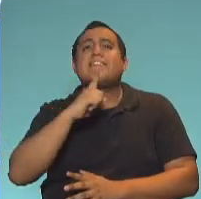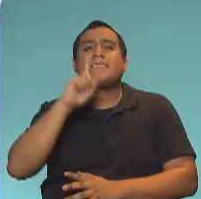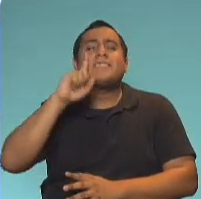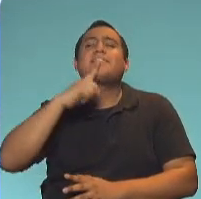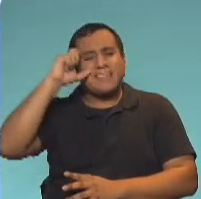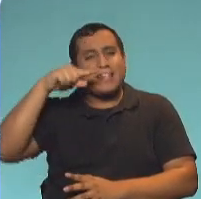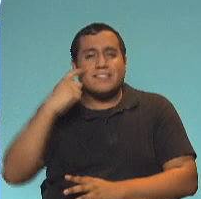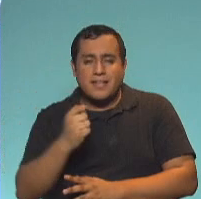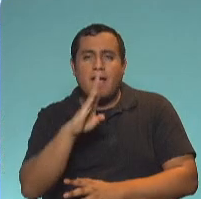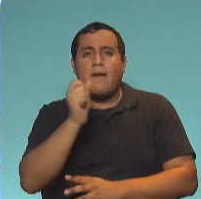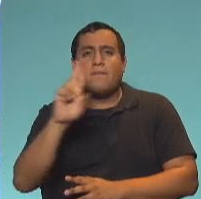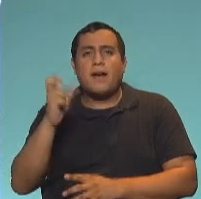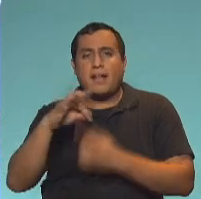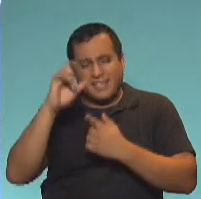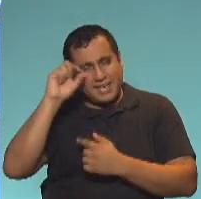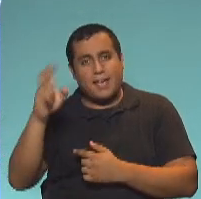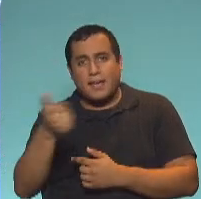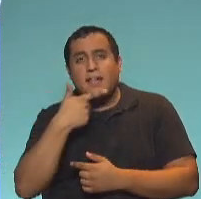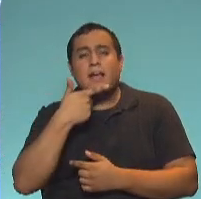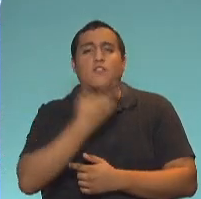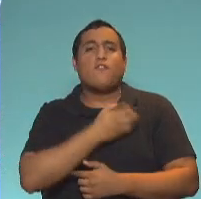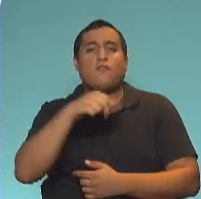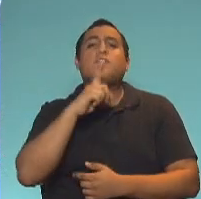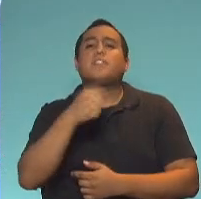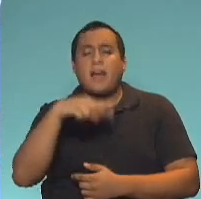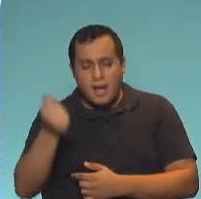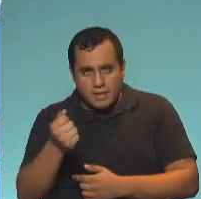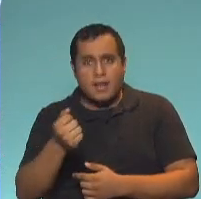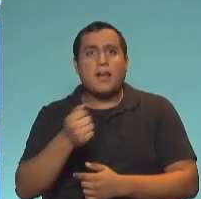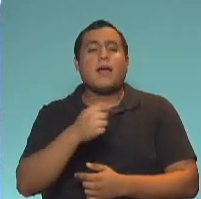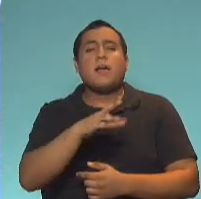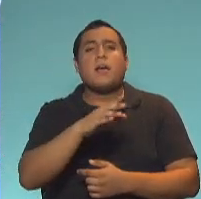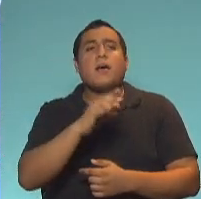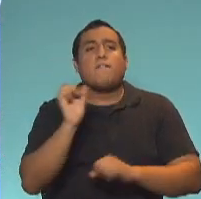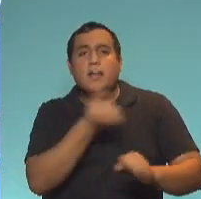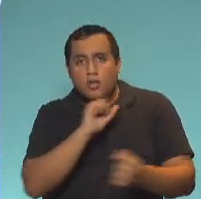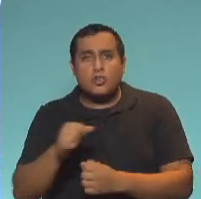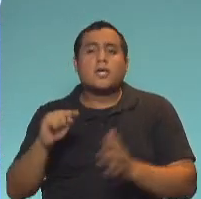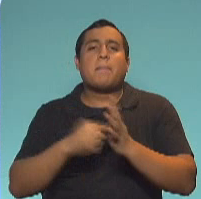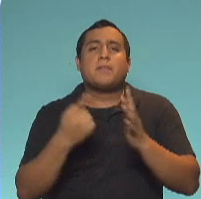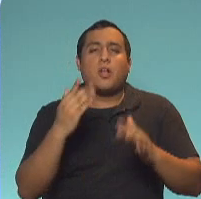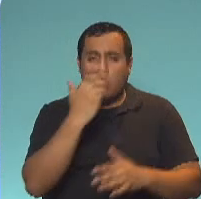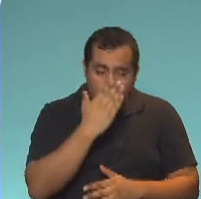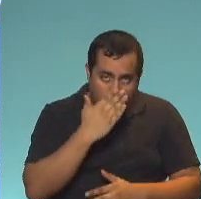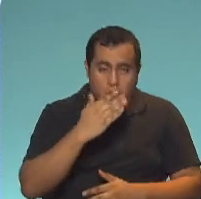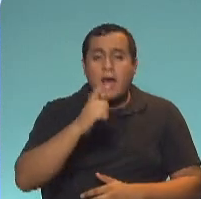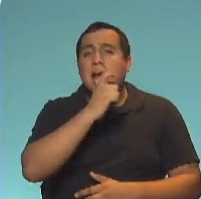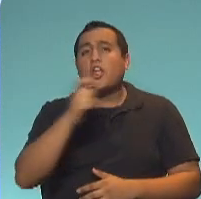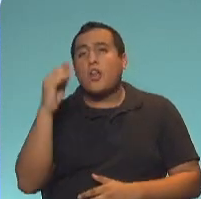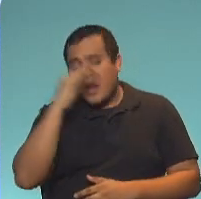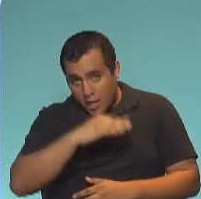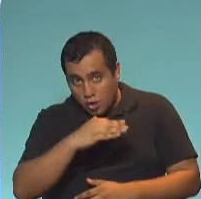fontana y puerto vilelas ciudad capital de córdoba bariloche choele choel y cipolletti en río negro son